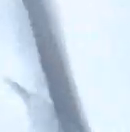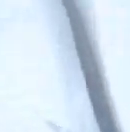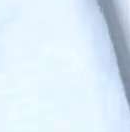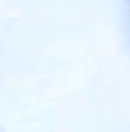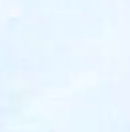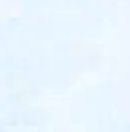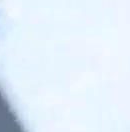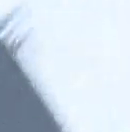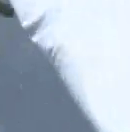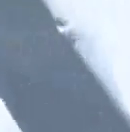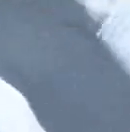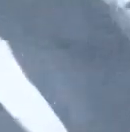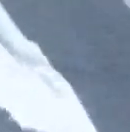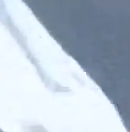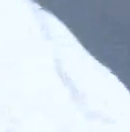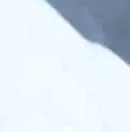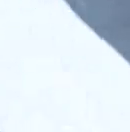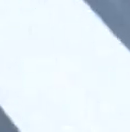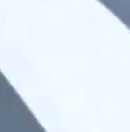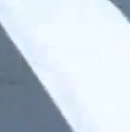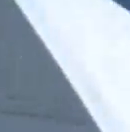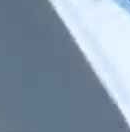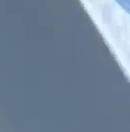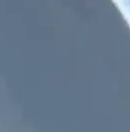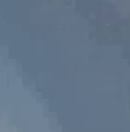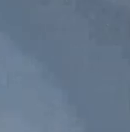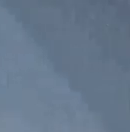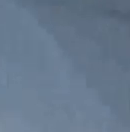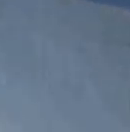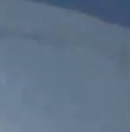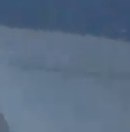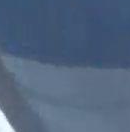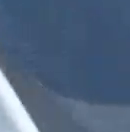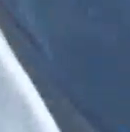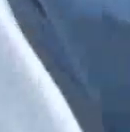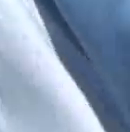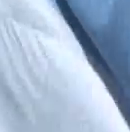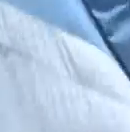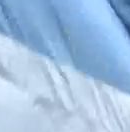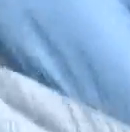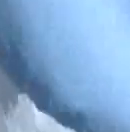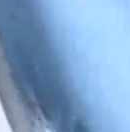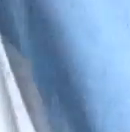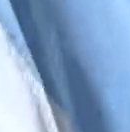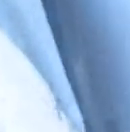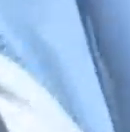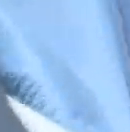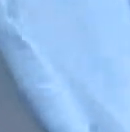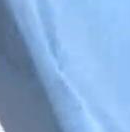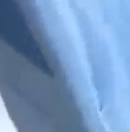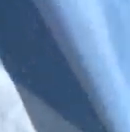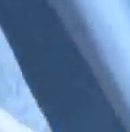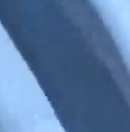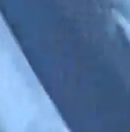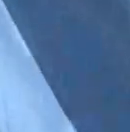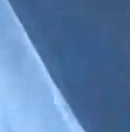y con motivo del anuncio del inicio de obras para la construcción de la nueva planta de ASCO en Argentina, y habiendo entregado los certificados de